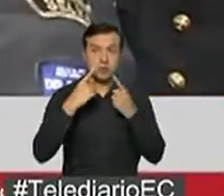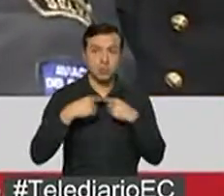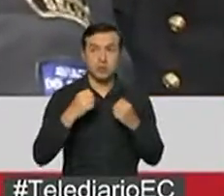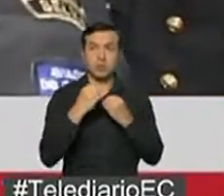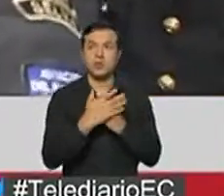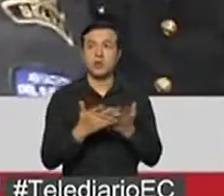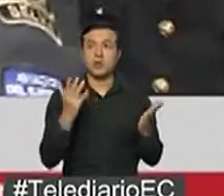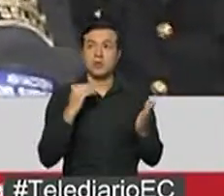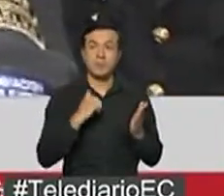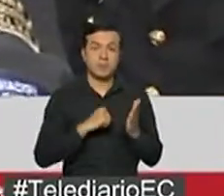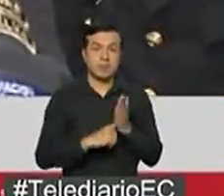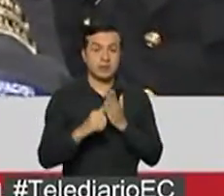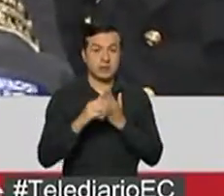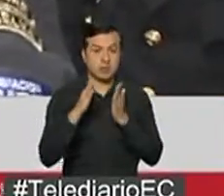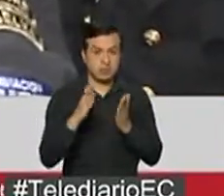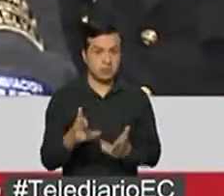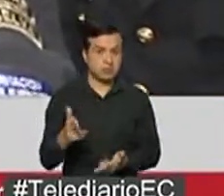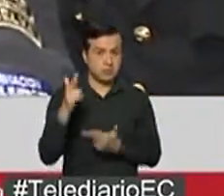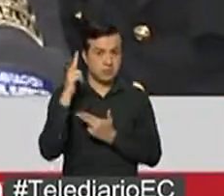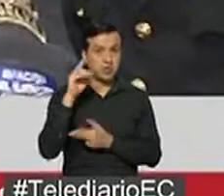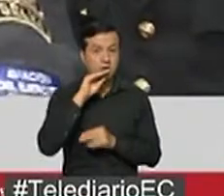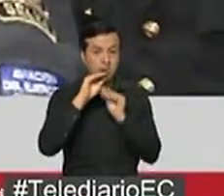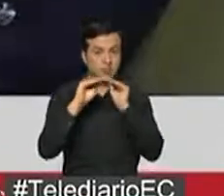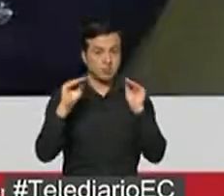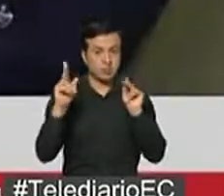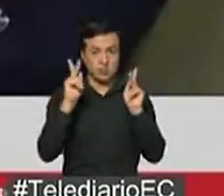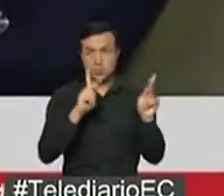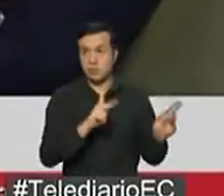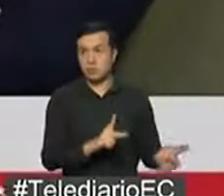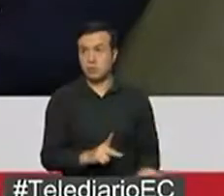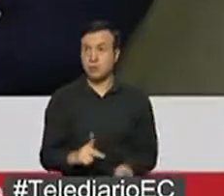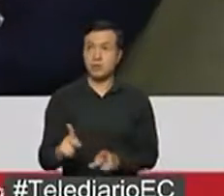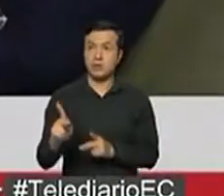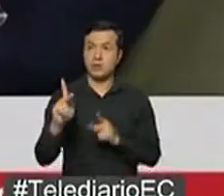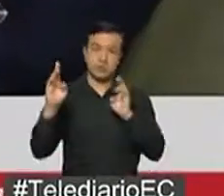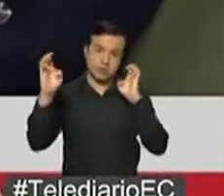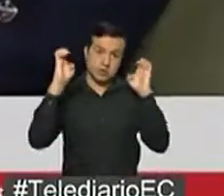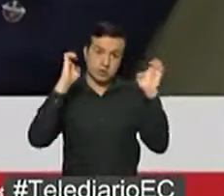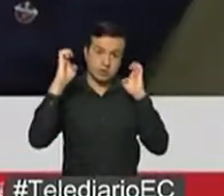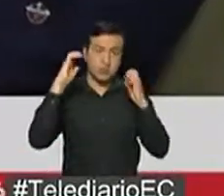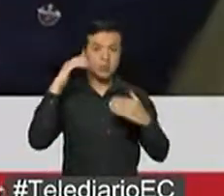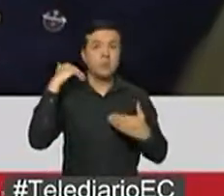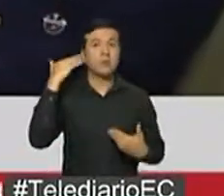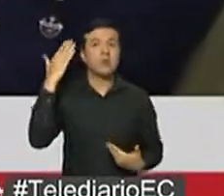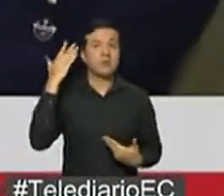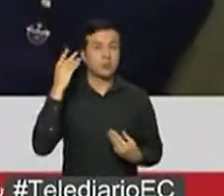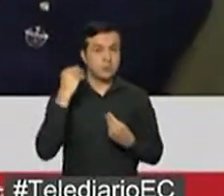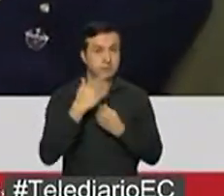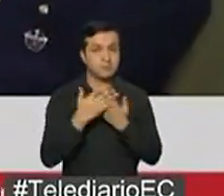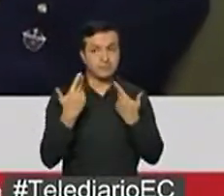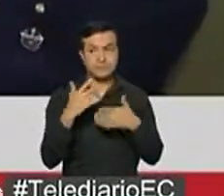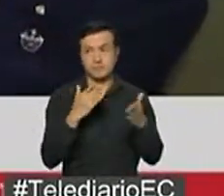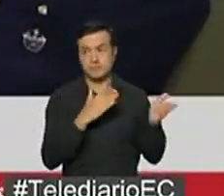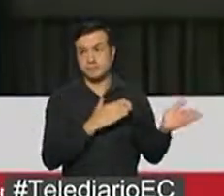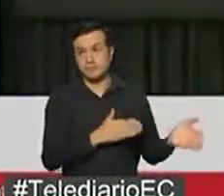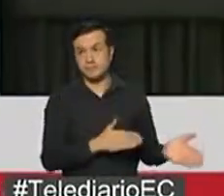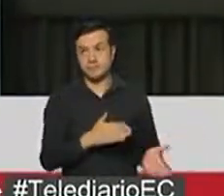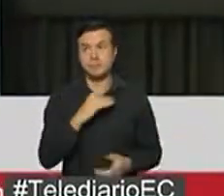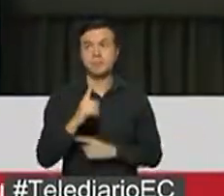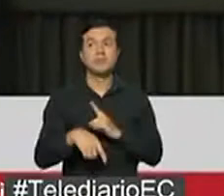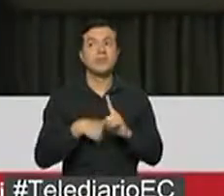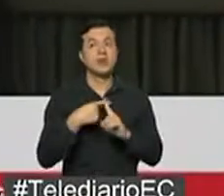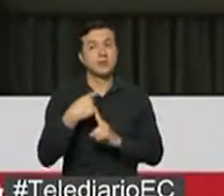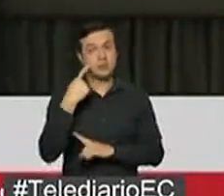ministro de defensa oswaldo jardín destacó la planificación las estrategias y políticas y operaciones que se ejecutaron y también la